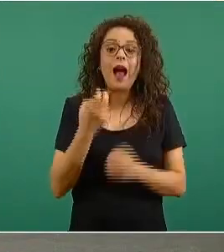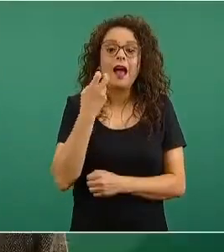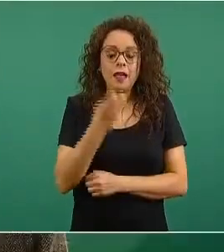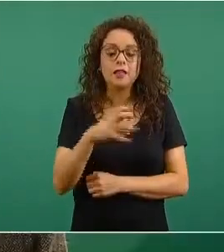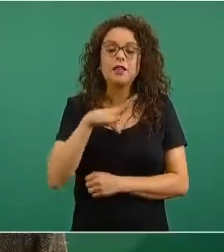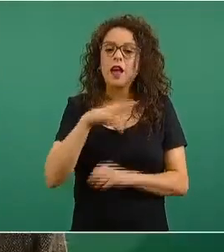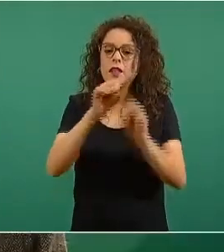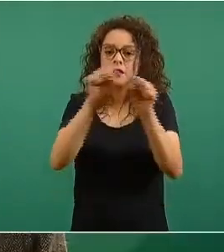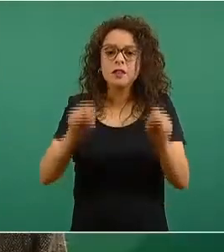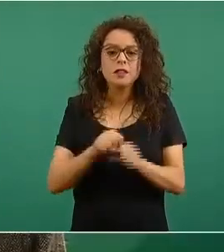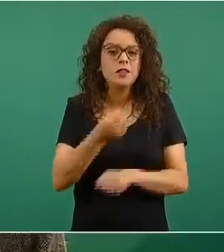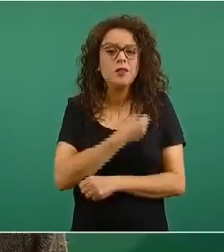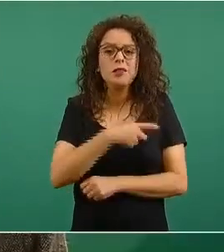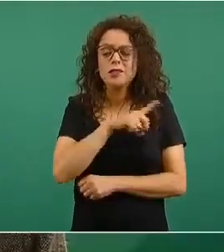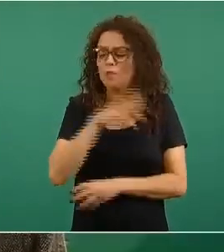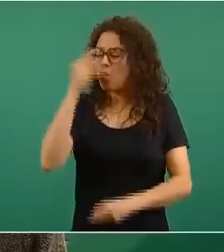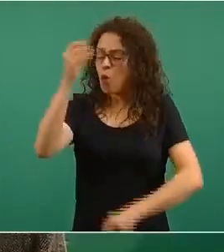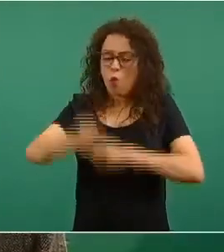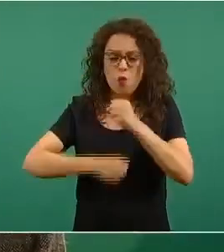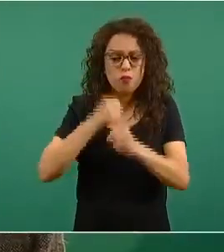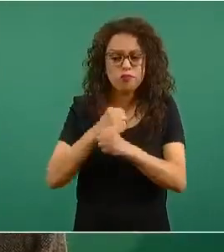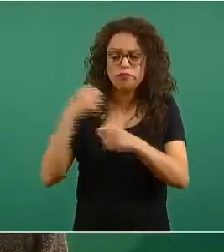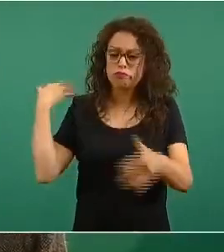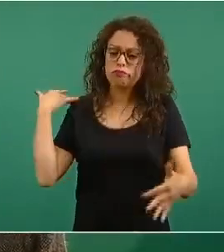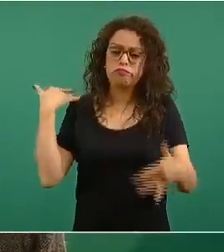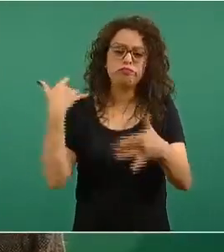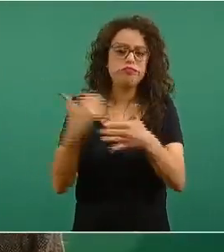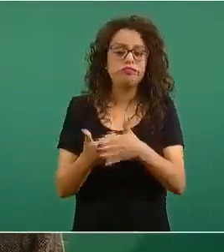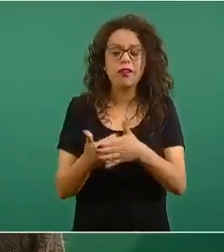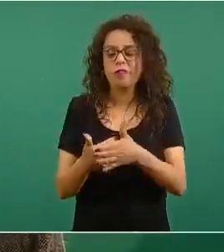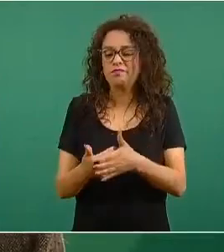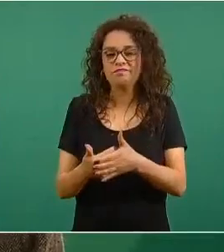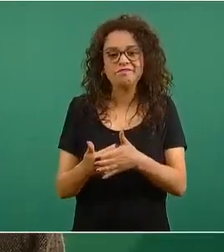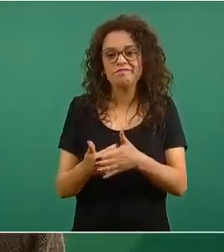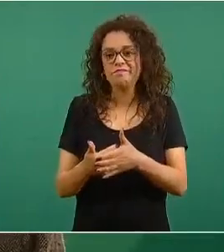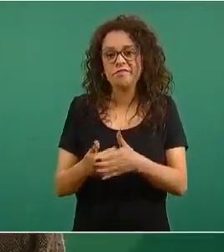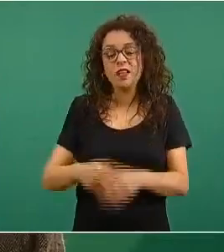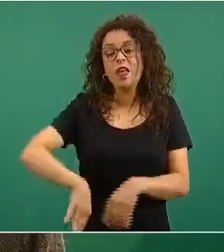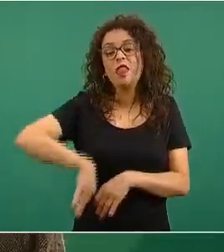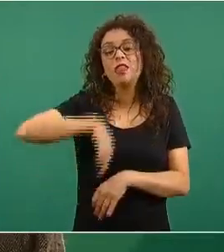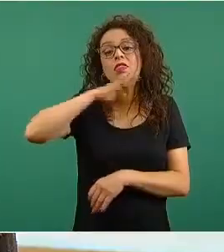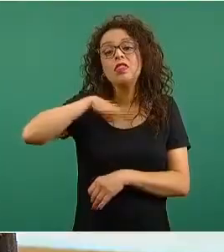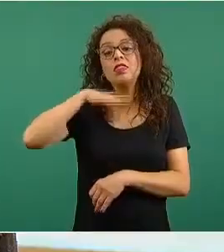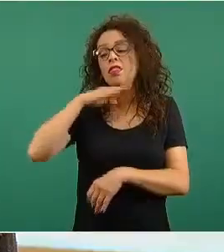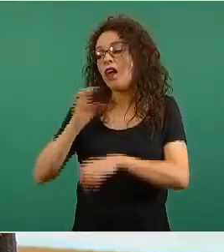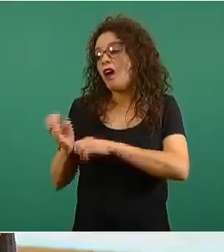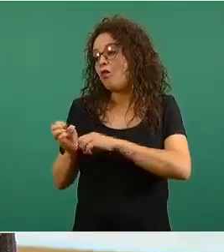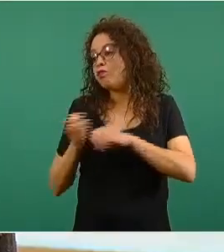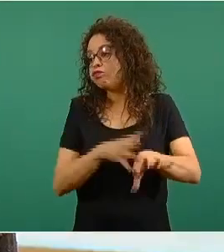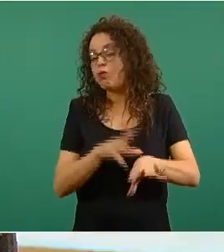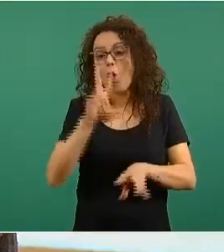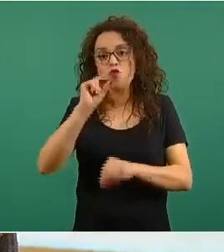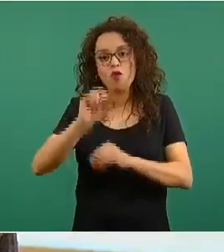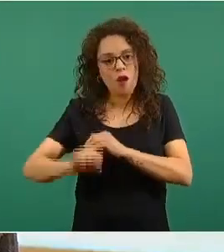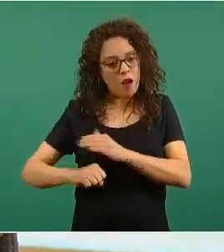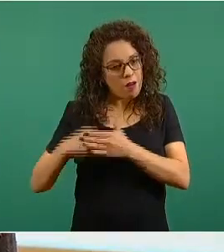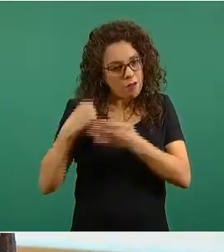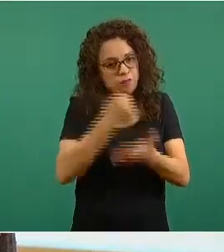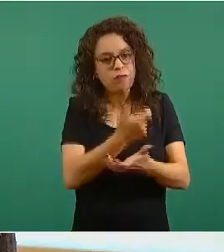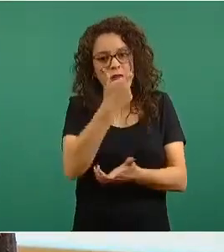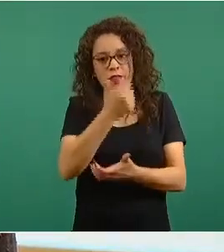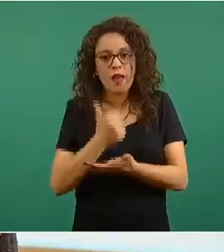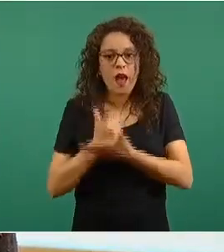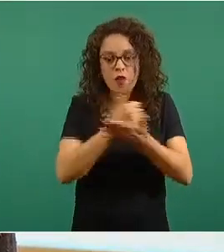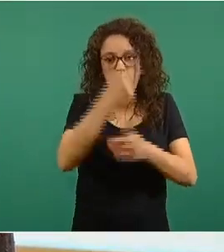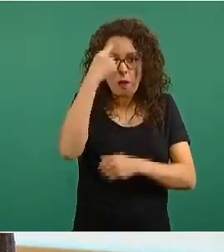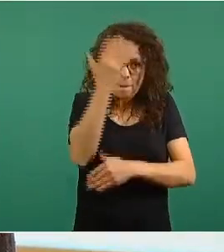salud que por años, por décadas, fue abandonado y no fue desarrollado apropiadamente. Para darles un dato,